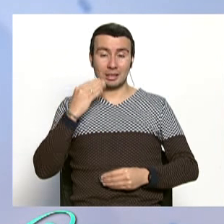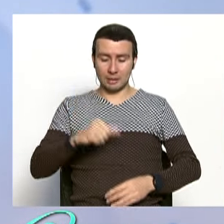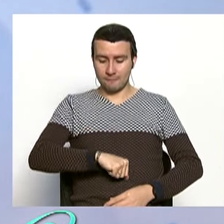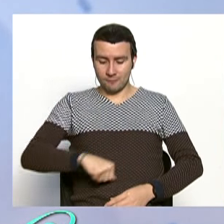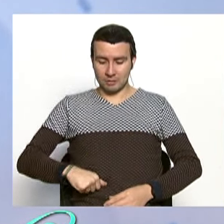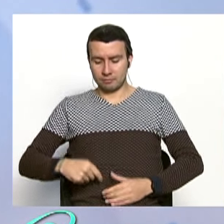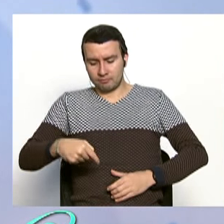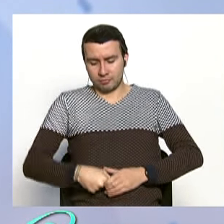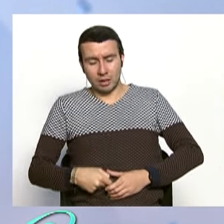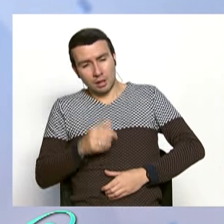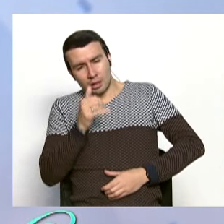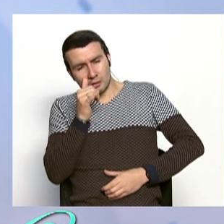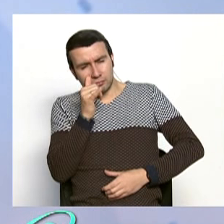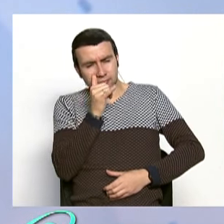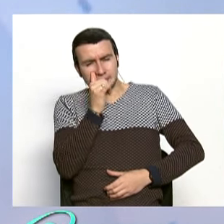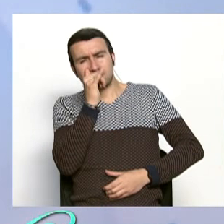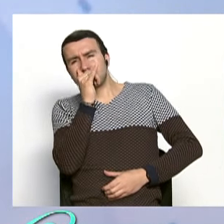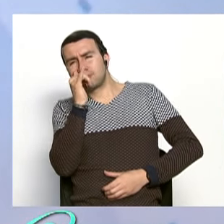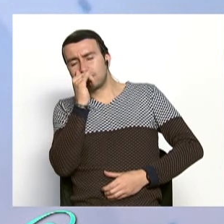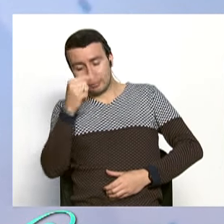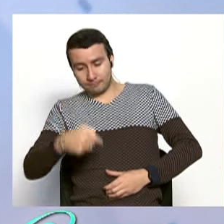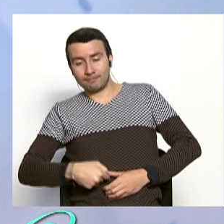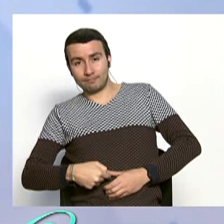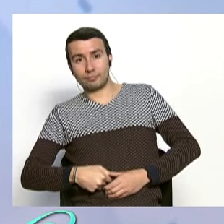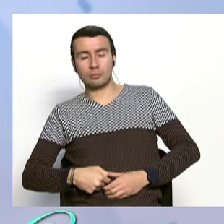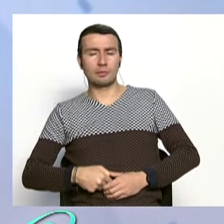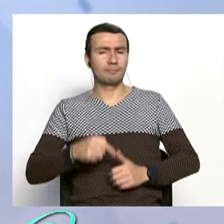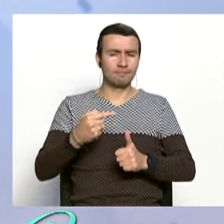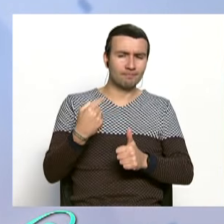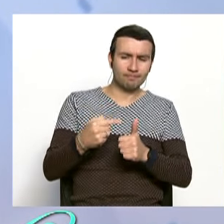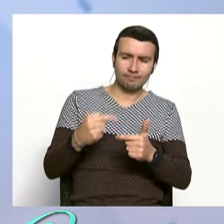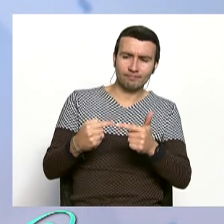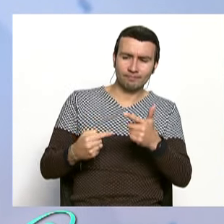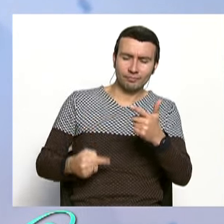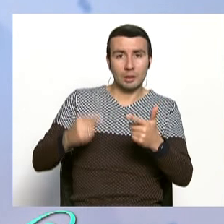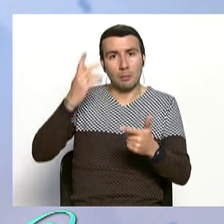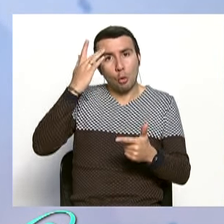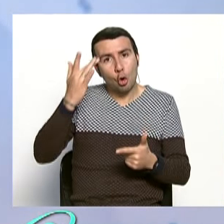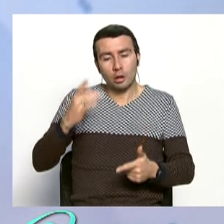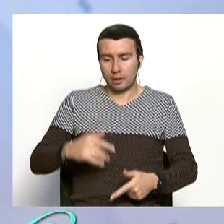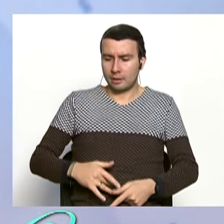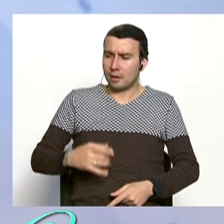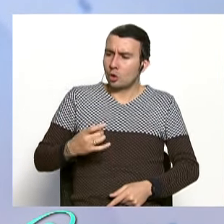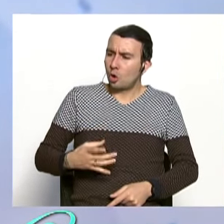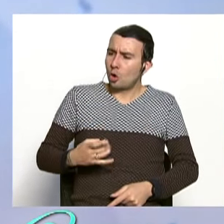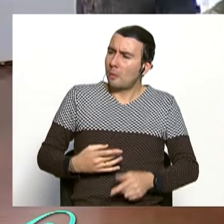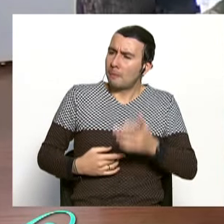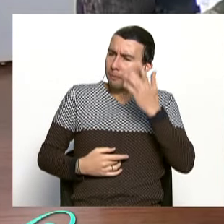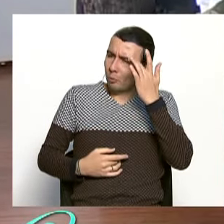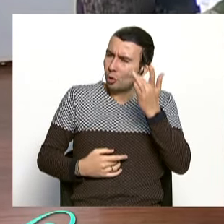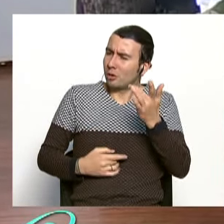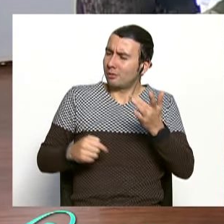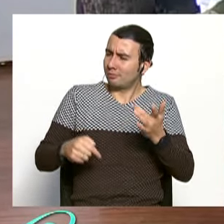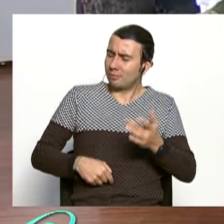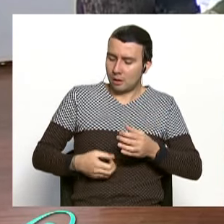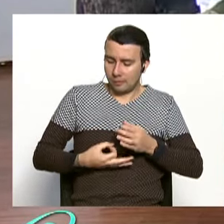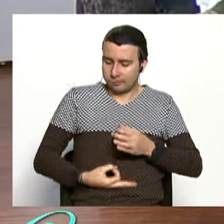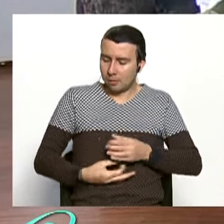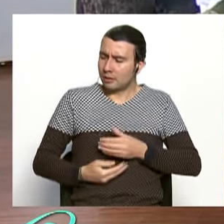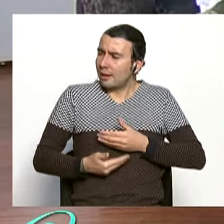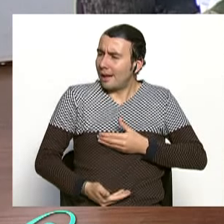y cuáles son esas principales causas de dolor bajito de la parte del ombligo